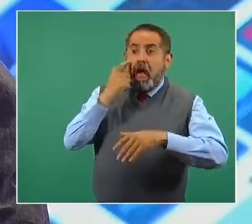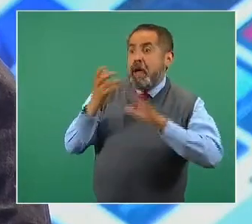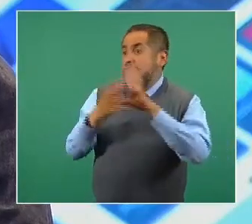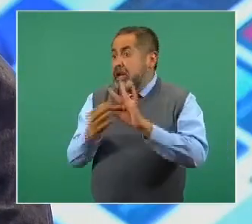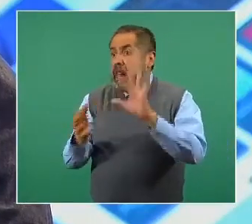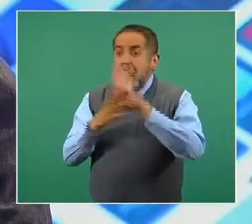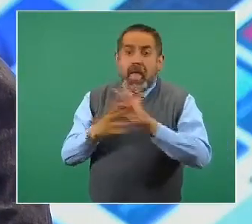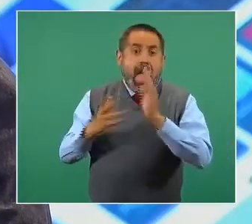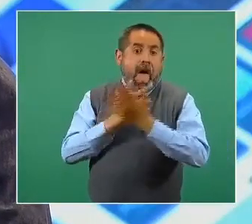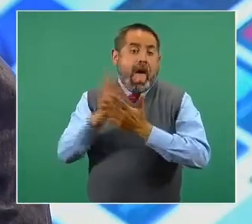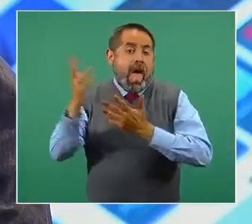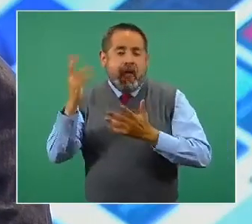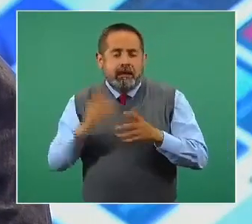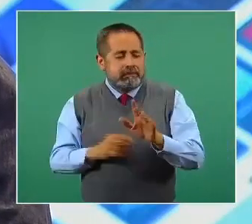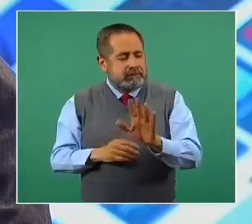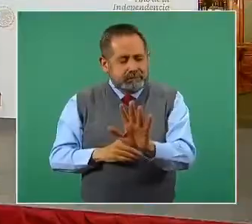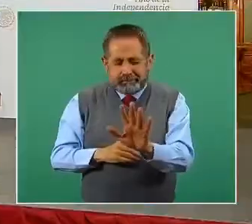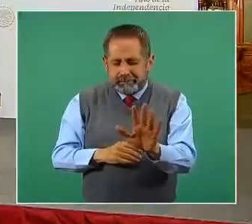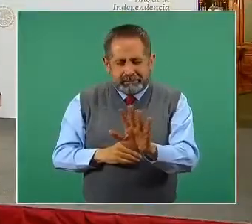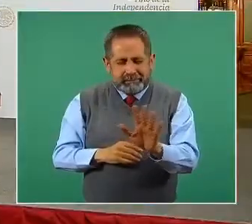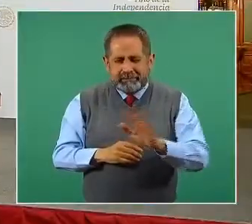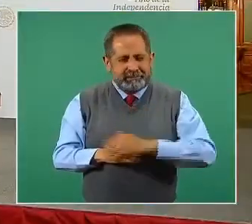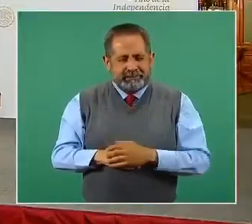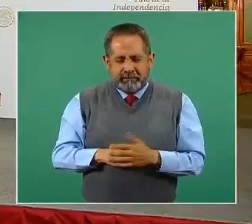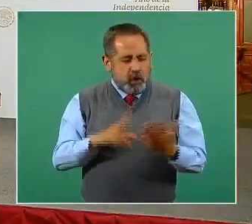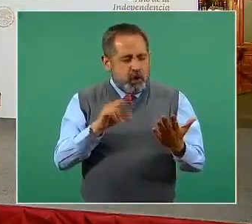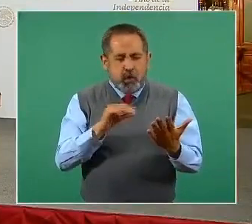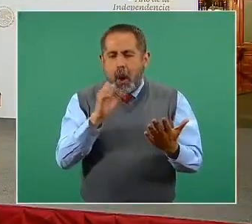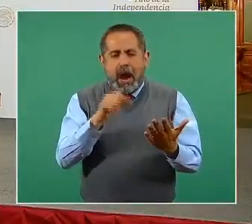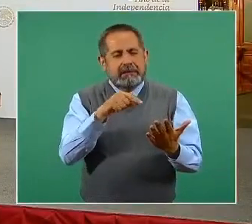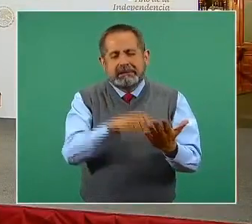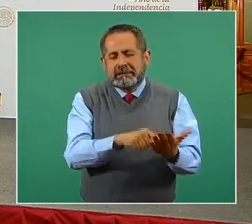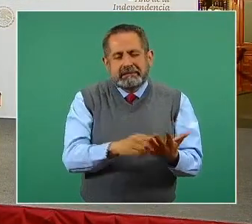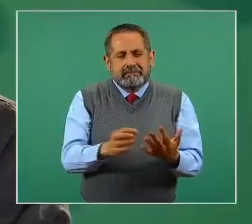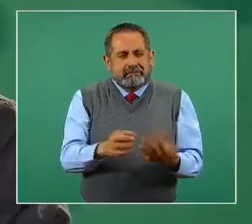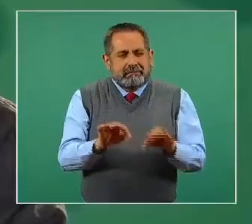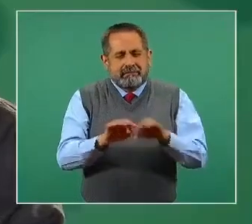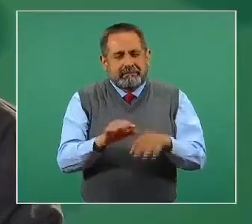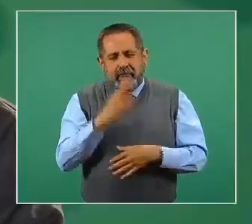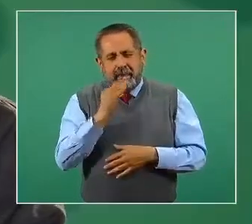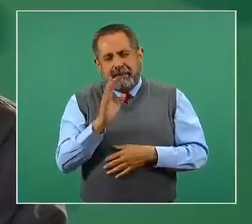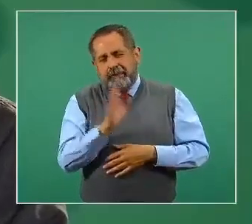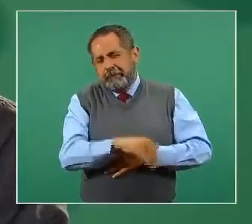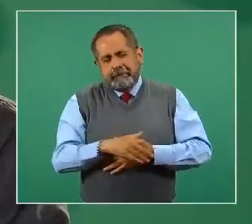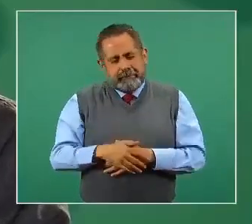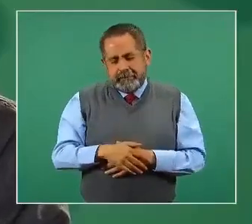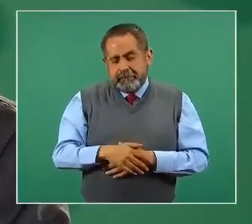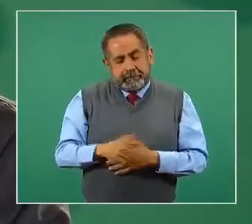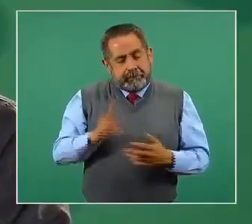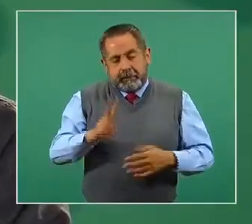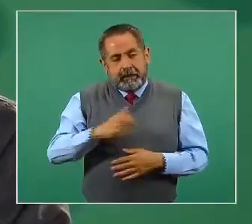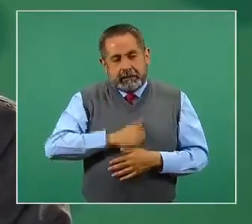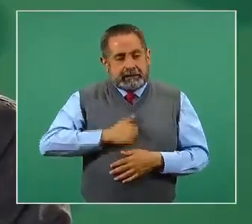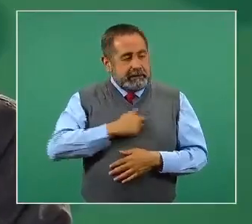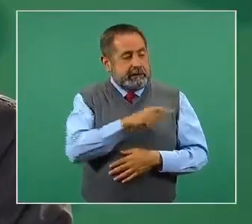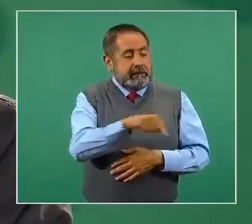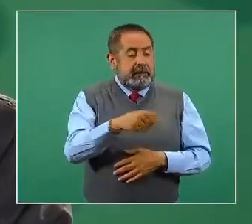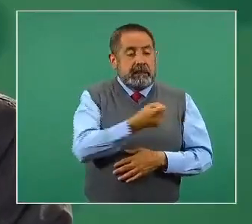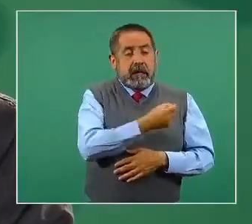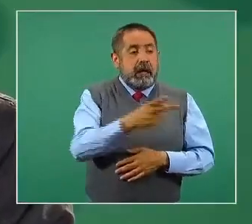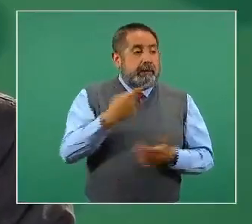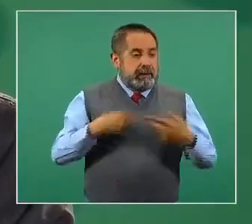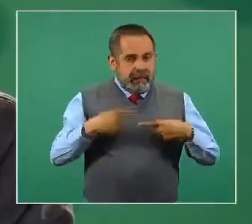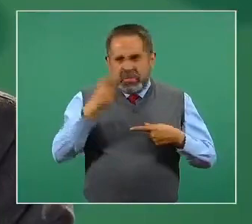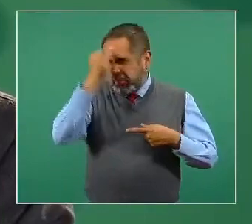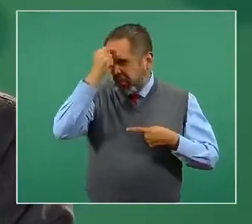colectan en el mundo, es: esto no tiene la menor importancia. Es muy desafortunado, muy triste que alguna